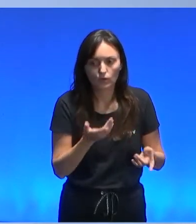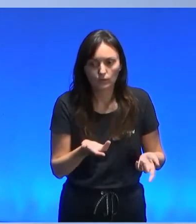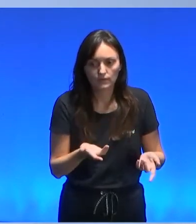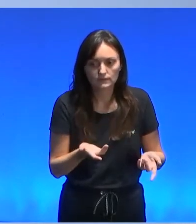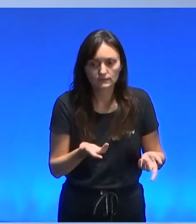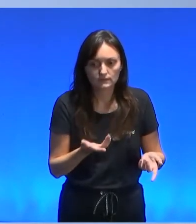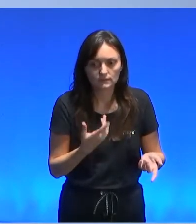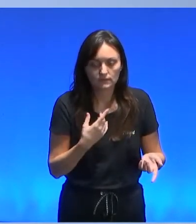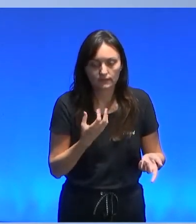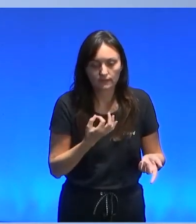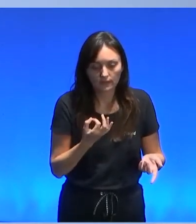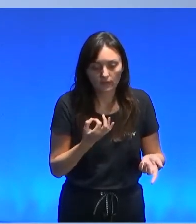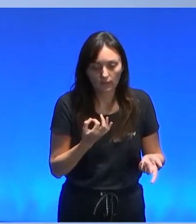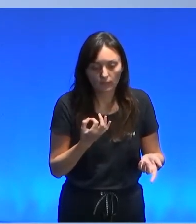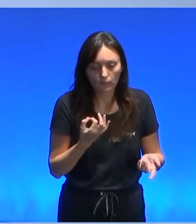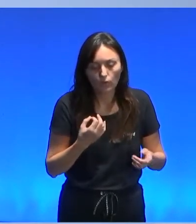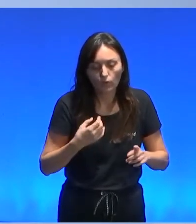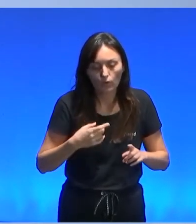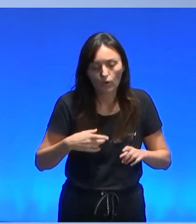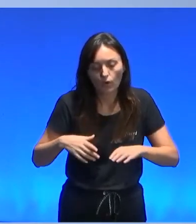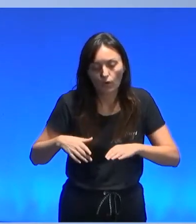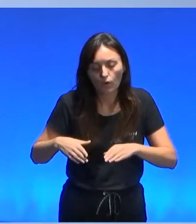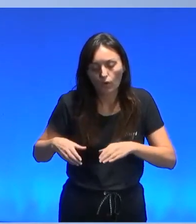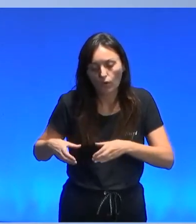sean consejos a este nivel.